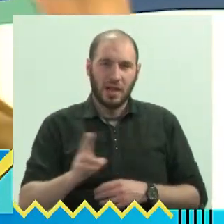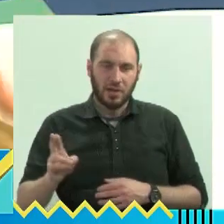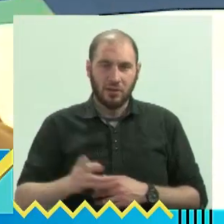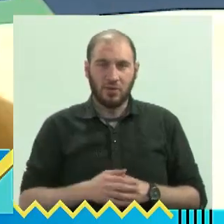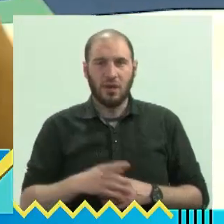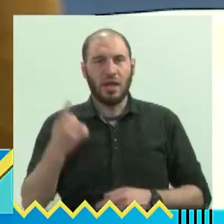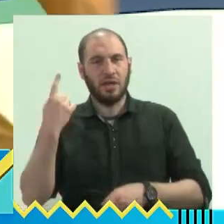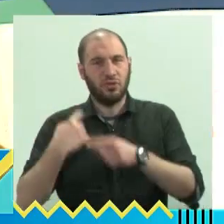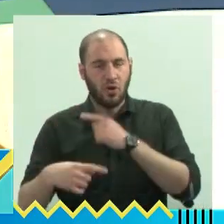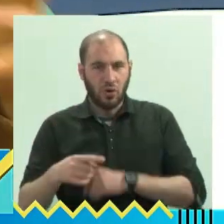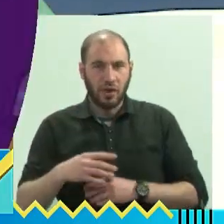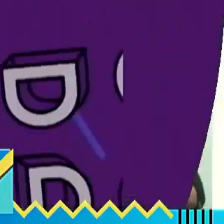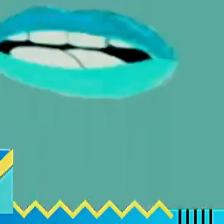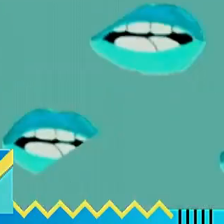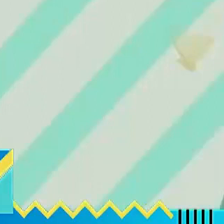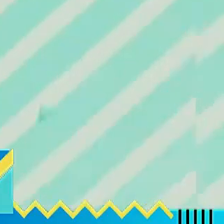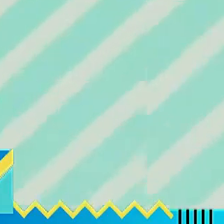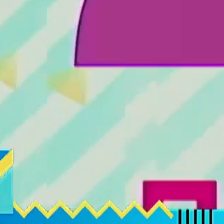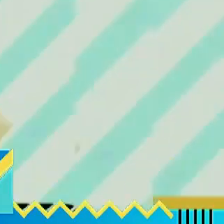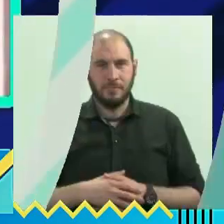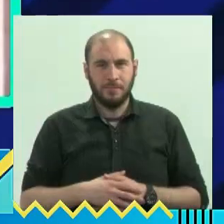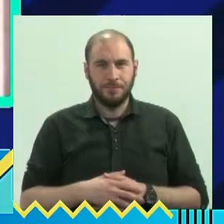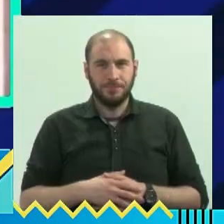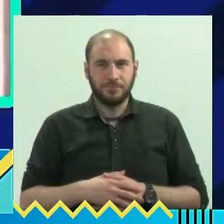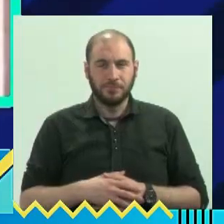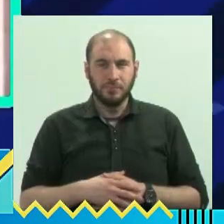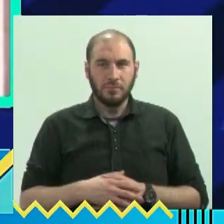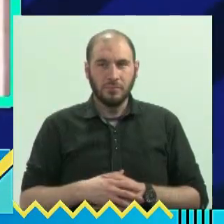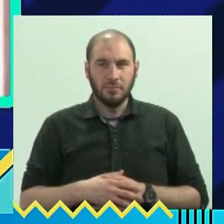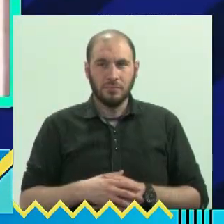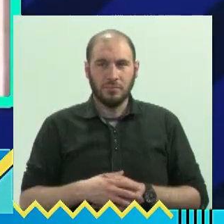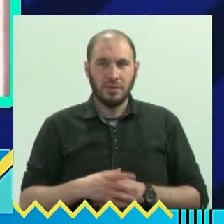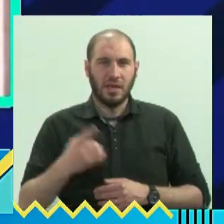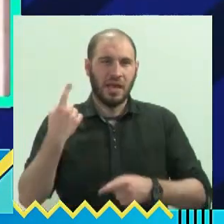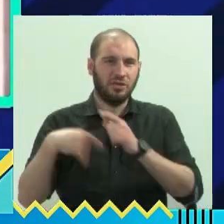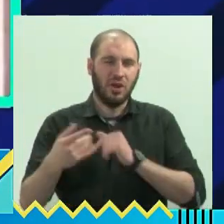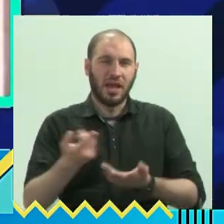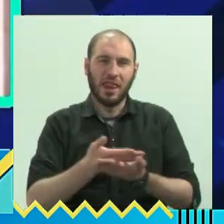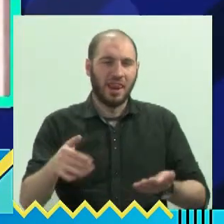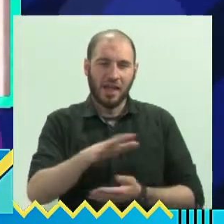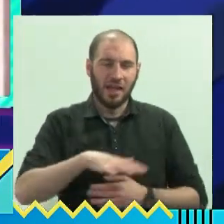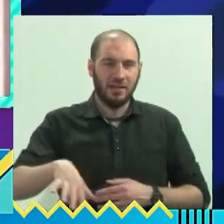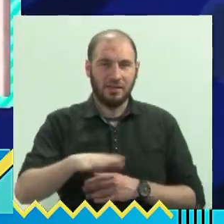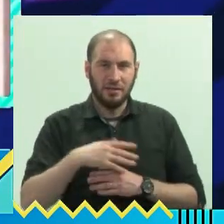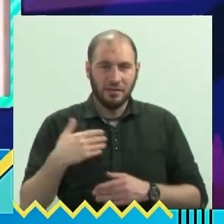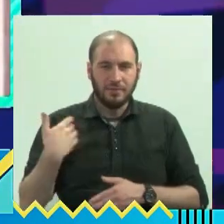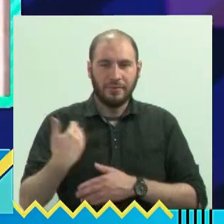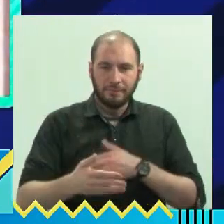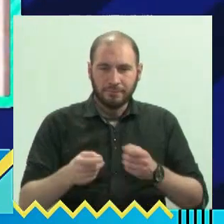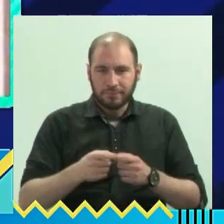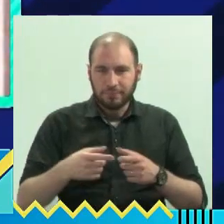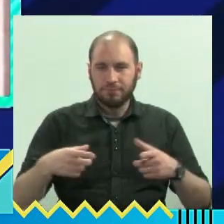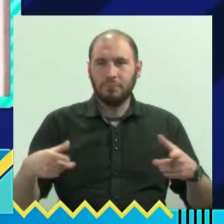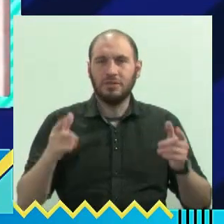las historias más construidas, menos construidas, leyendas populares y demás que van nutriendo